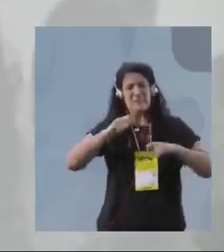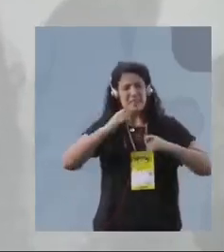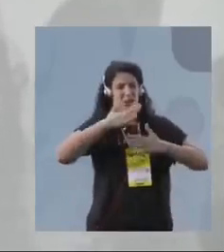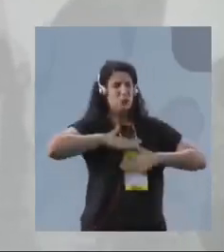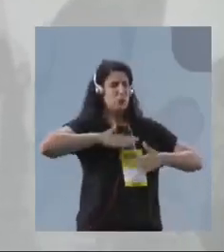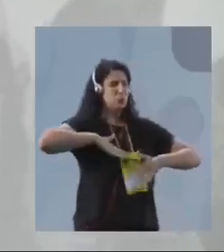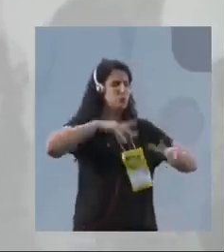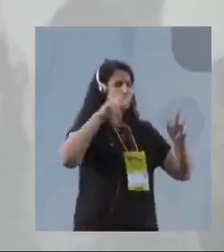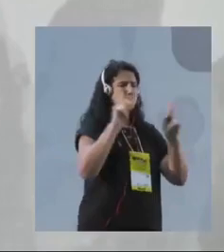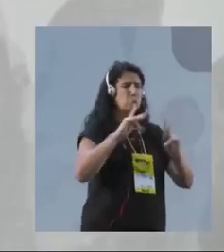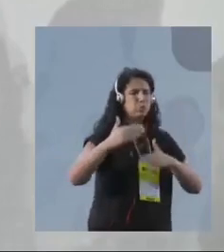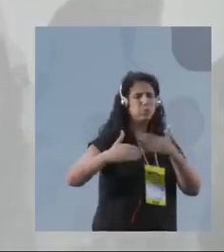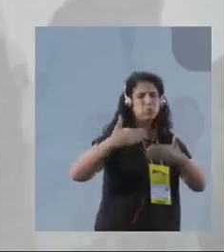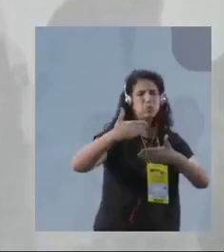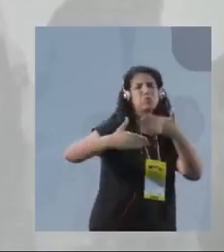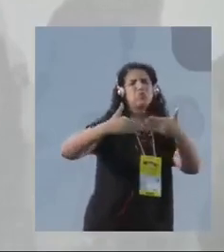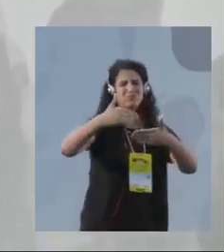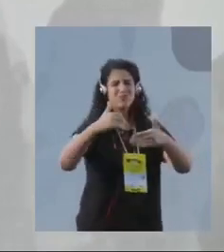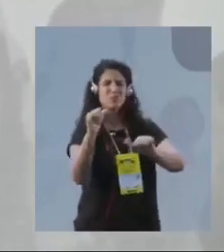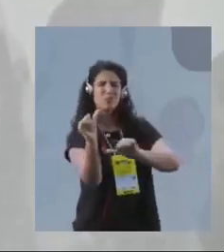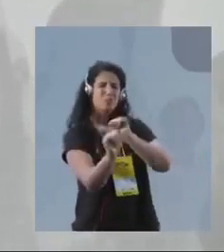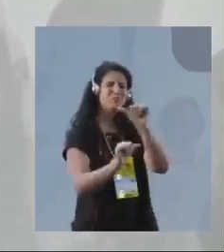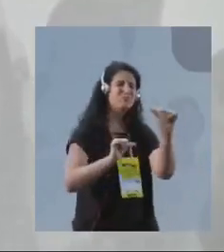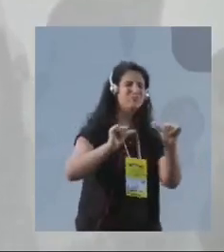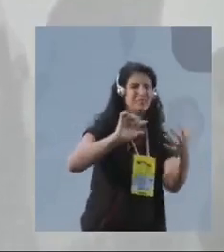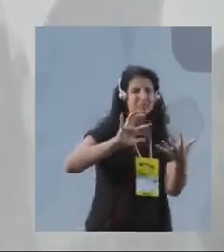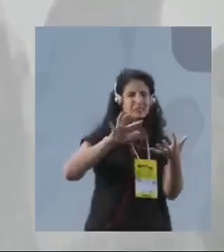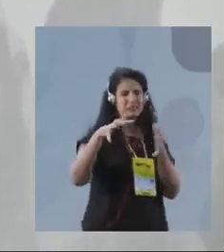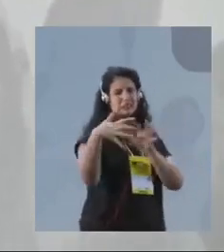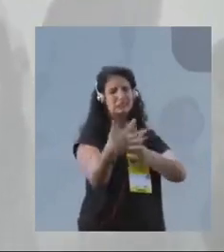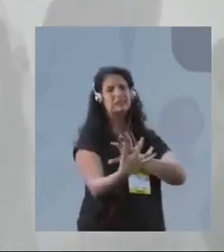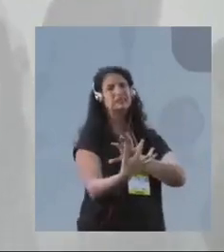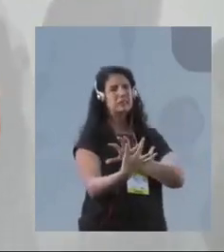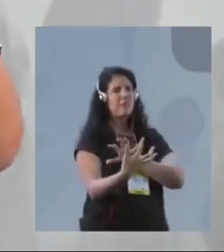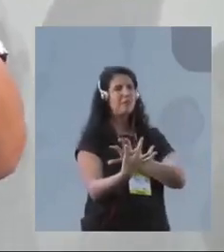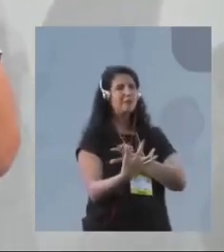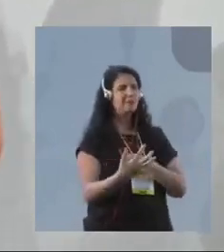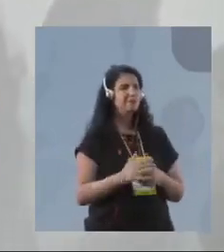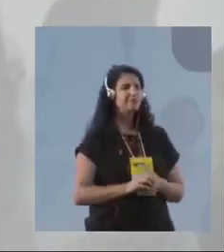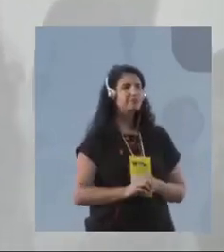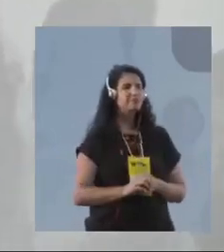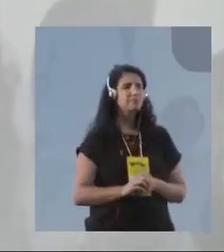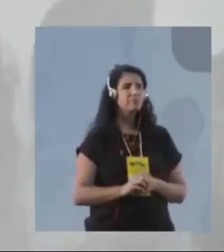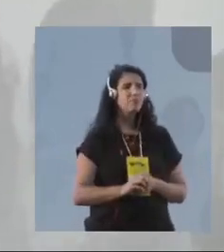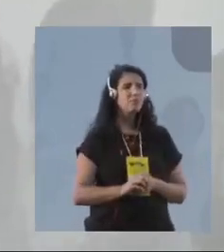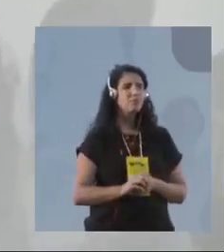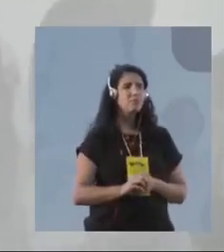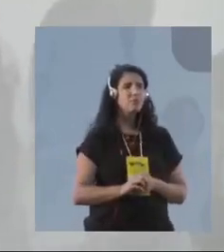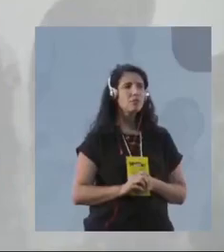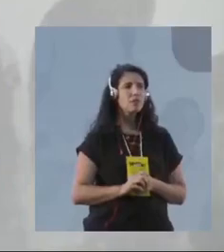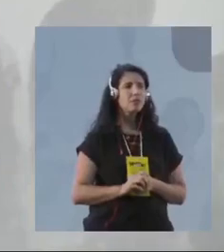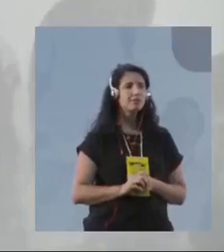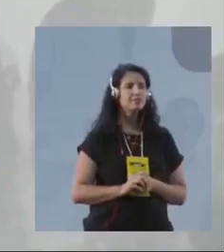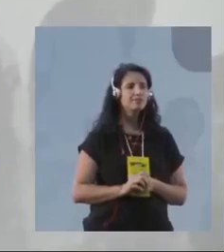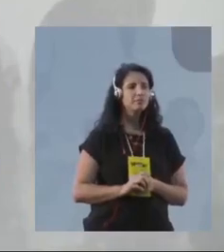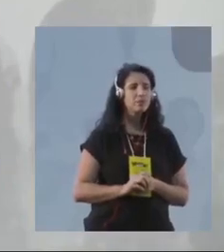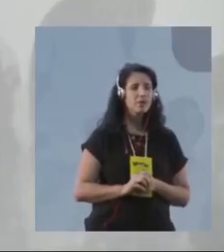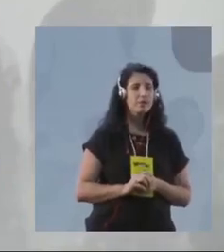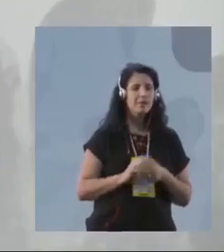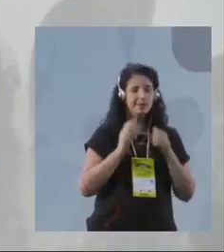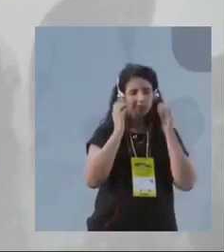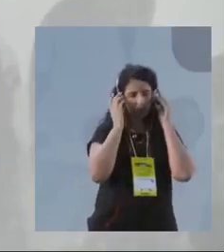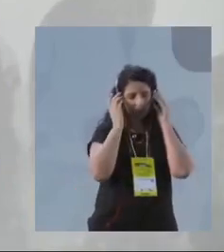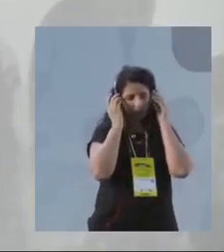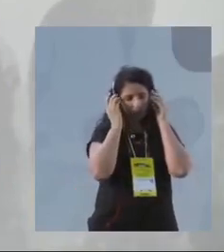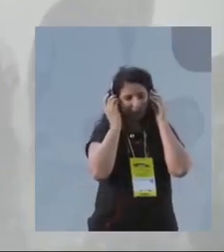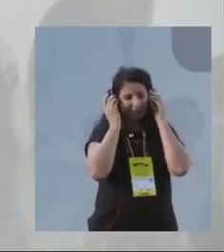transformación. Emir Sader, en la última visita que hizo a nuestro país